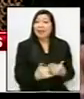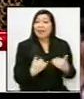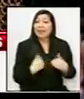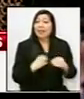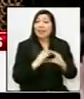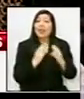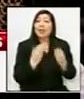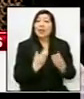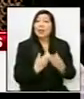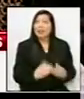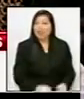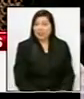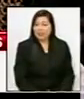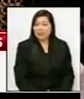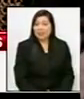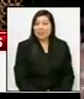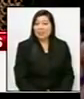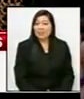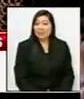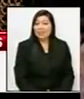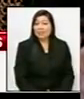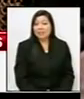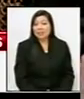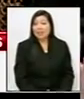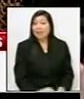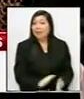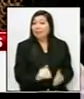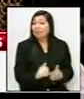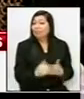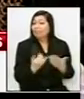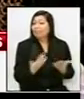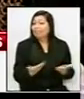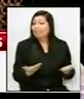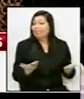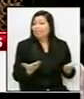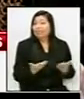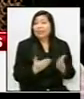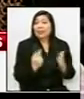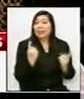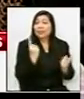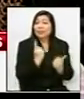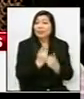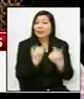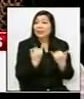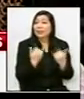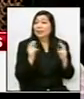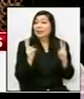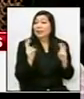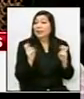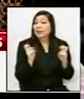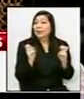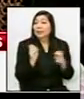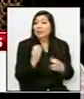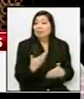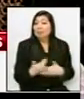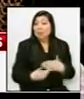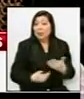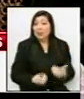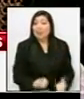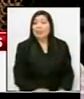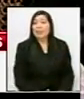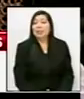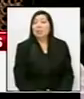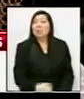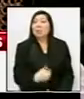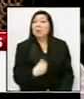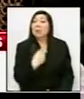Congreso de la República. Entonces, en todo caso, frente a este tema, a consecuencia de esto,